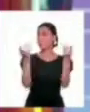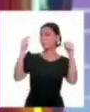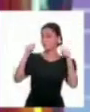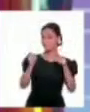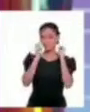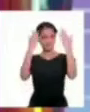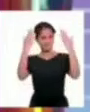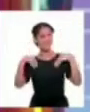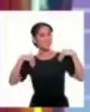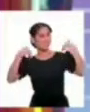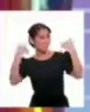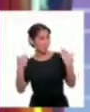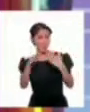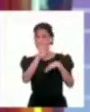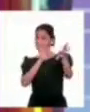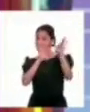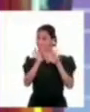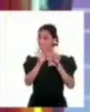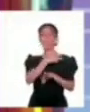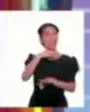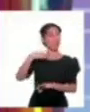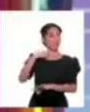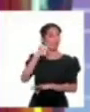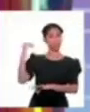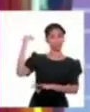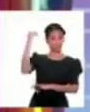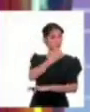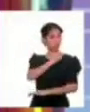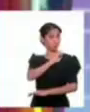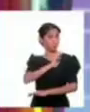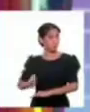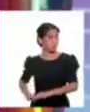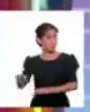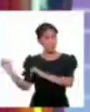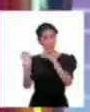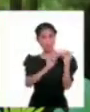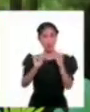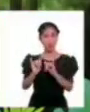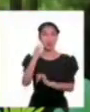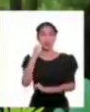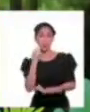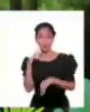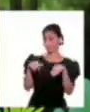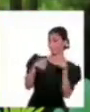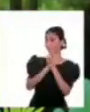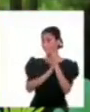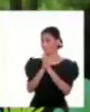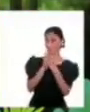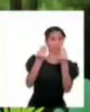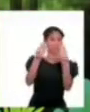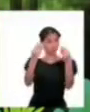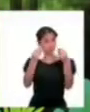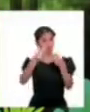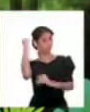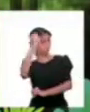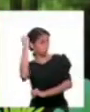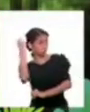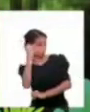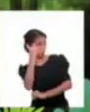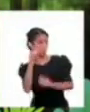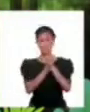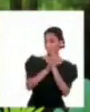Ahora las mujeres ya podemos elegir a nuestras autoridades, tan igual como los varones. ¿Cuántas cosas se han logrado